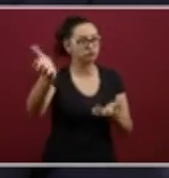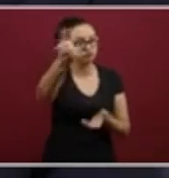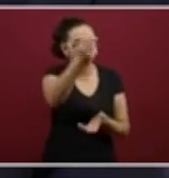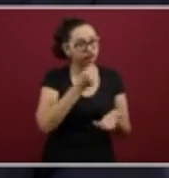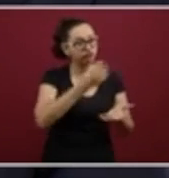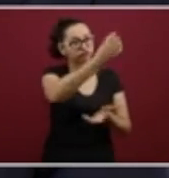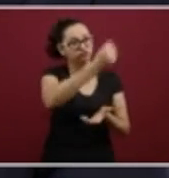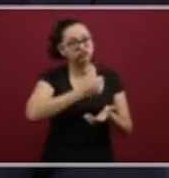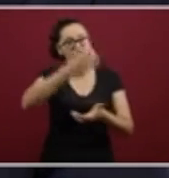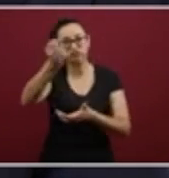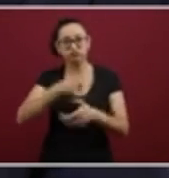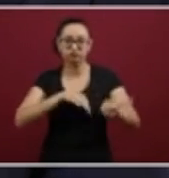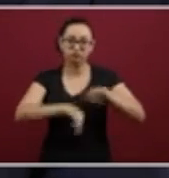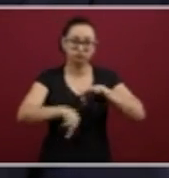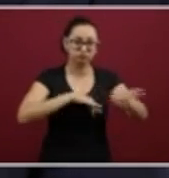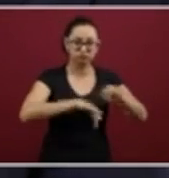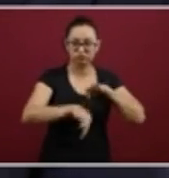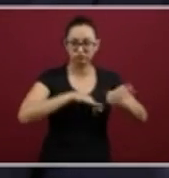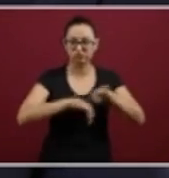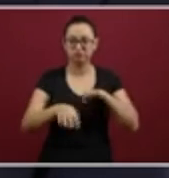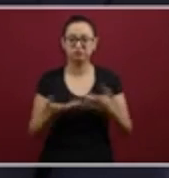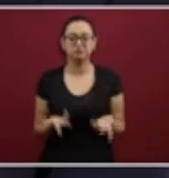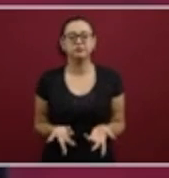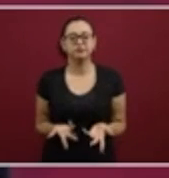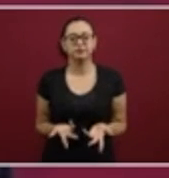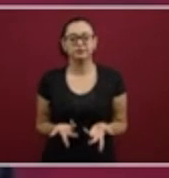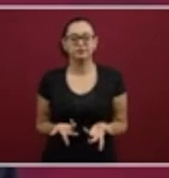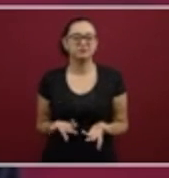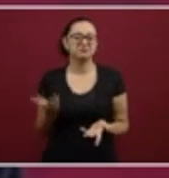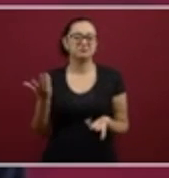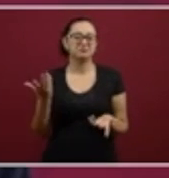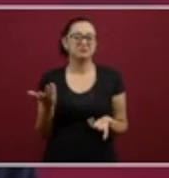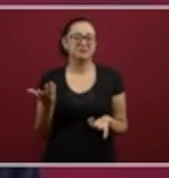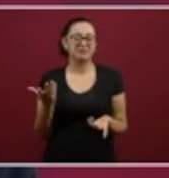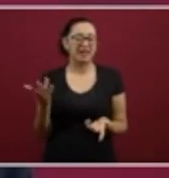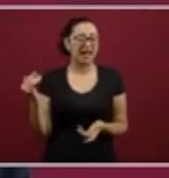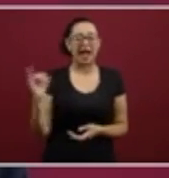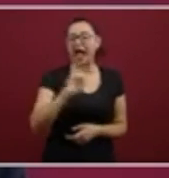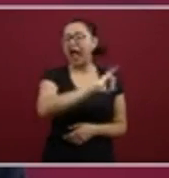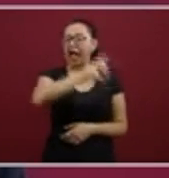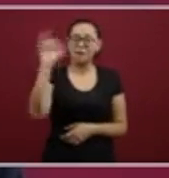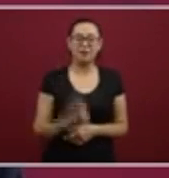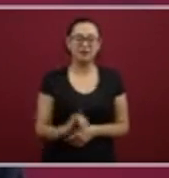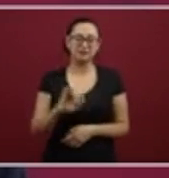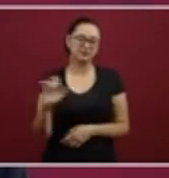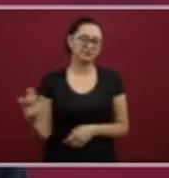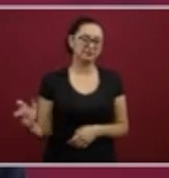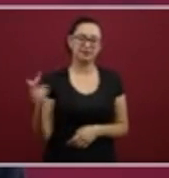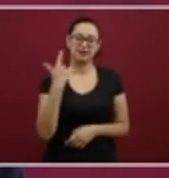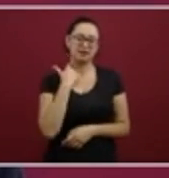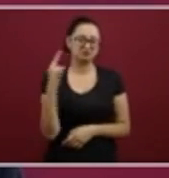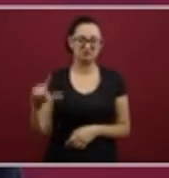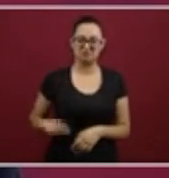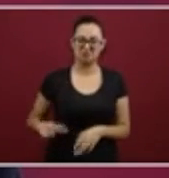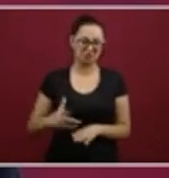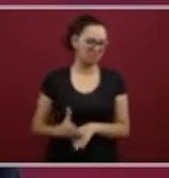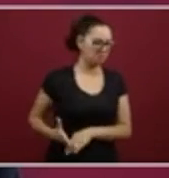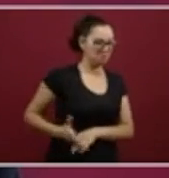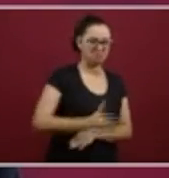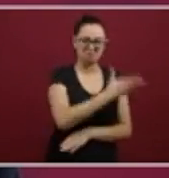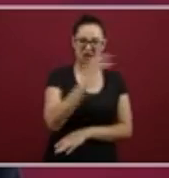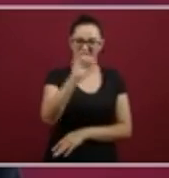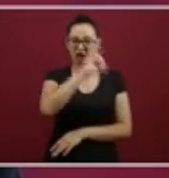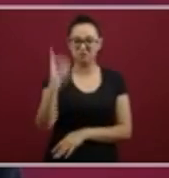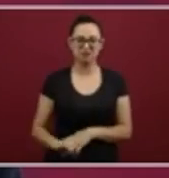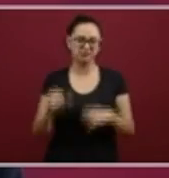Todo eso ni siquiera lo contempló nunca la mal llamada reforma